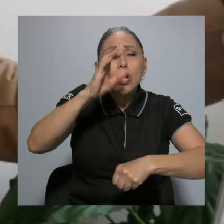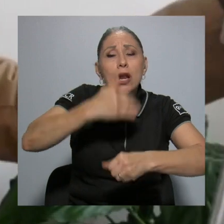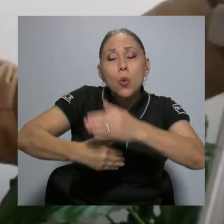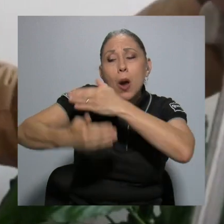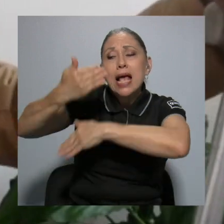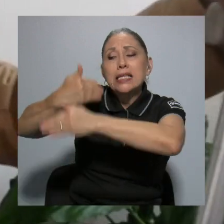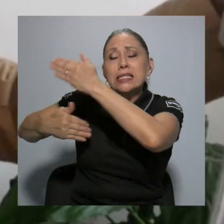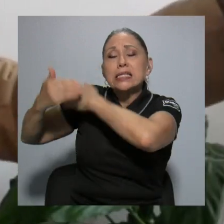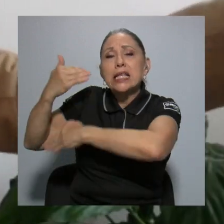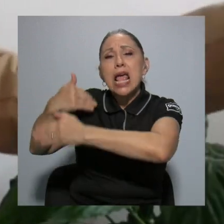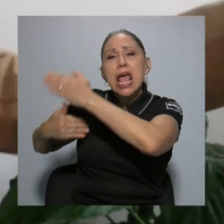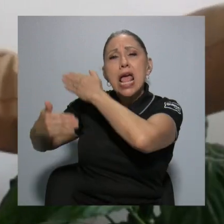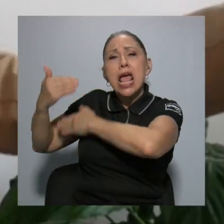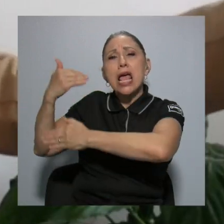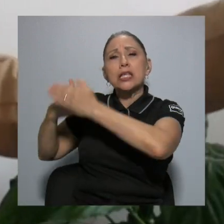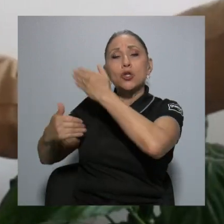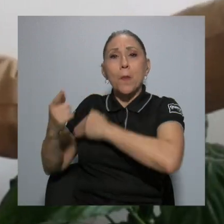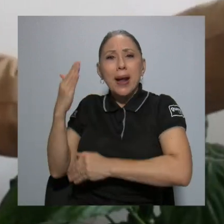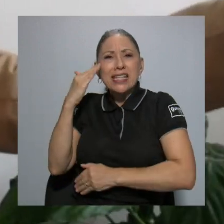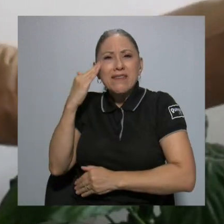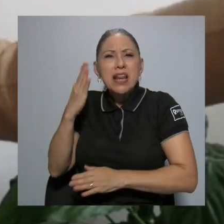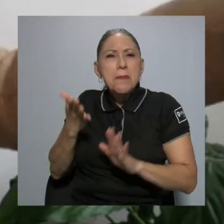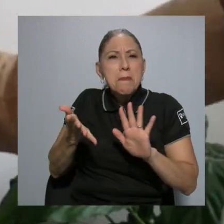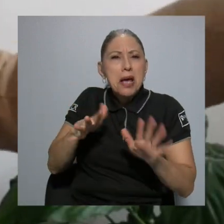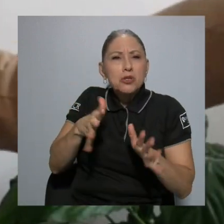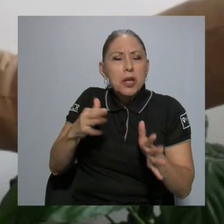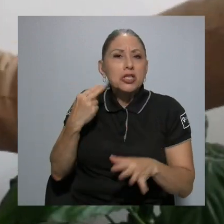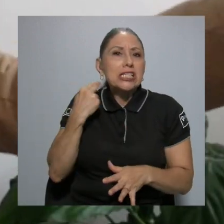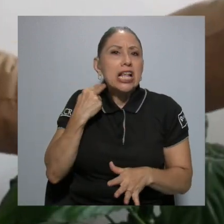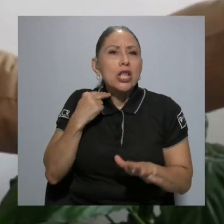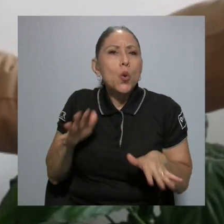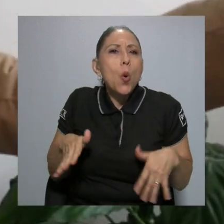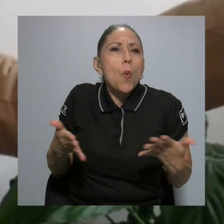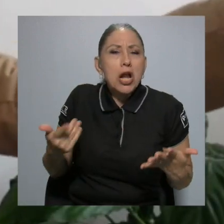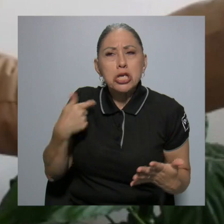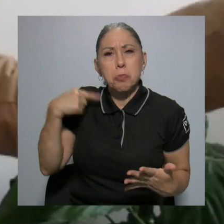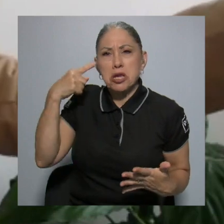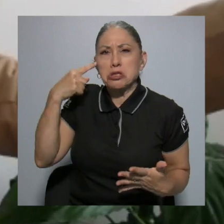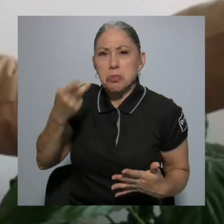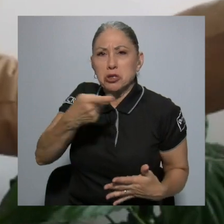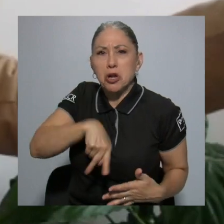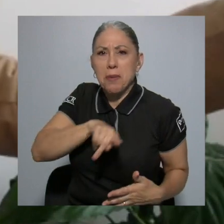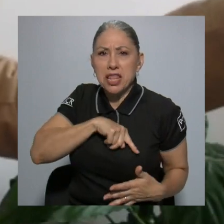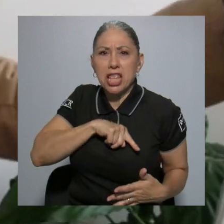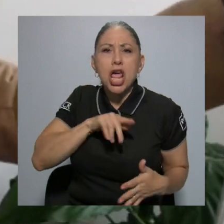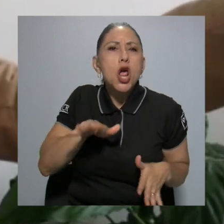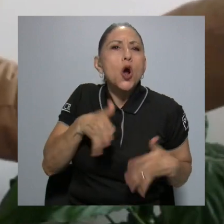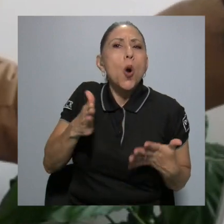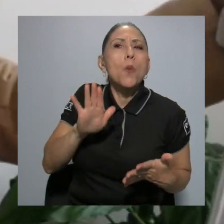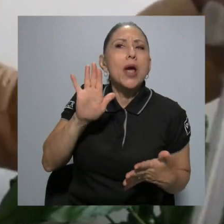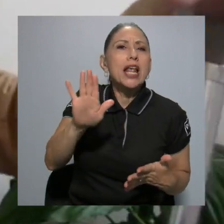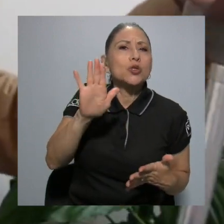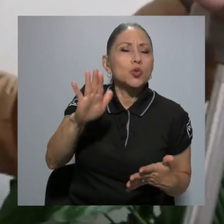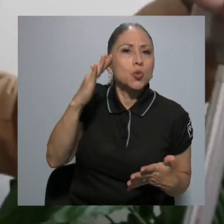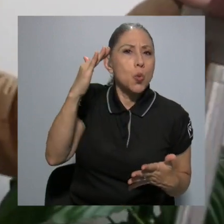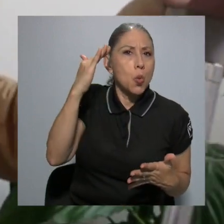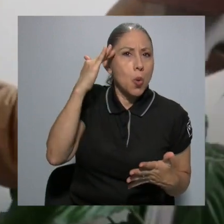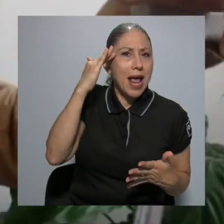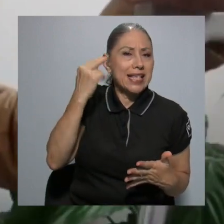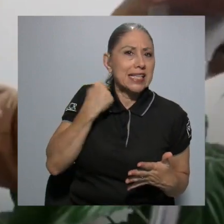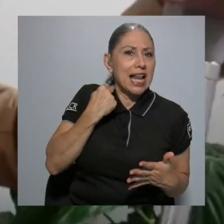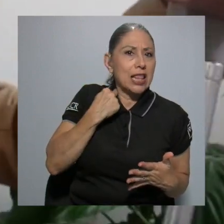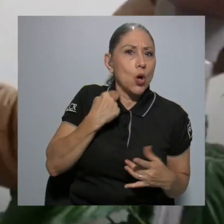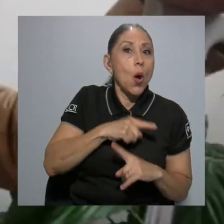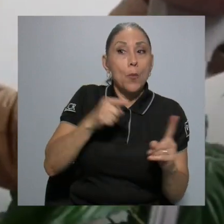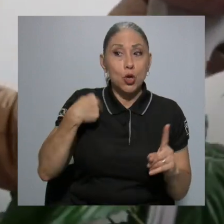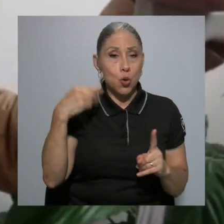era su esqueleto. Yo ya tengo una idea personal de cómo era su esqueleto, ya que conozco otros esqueletos de otros basilosaurios y los